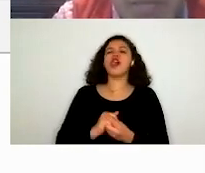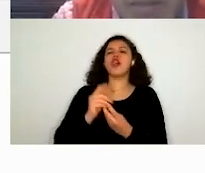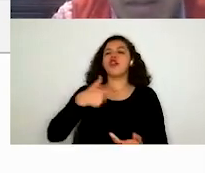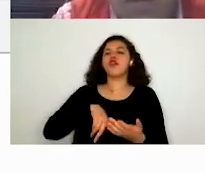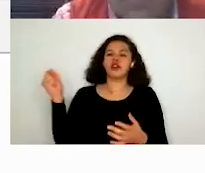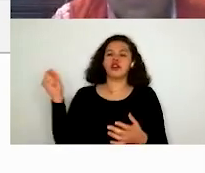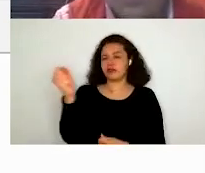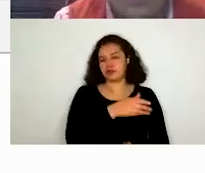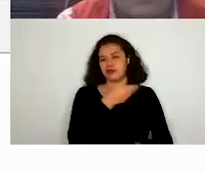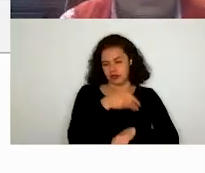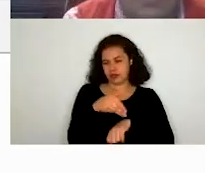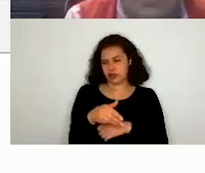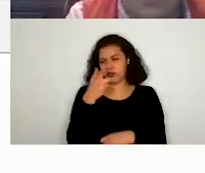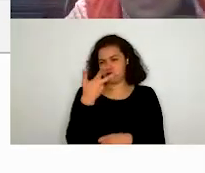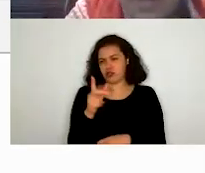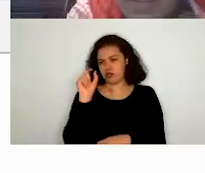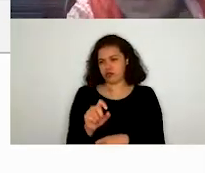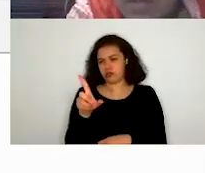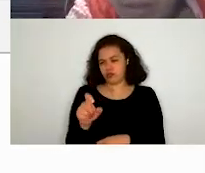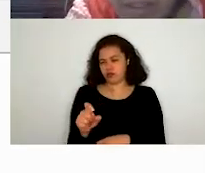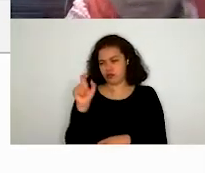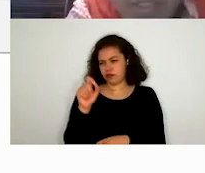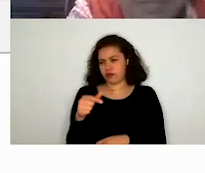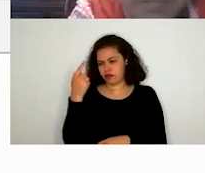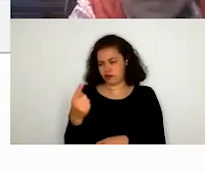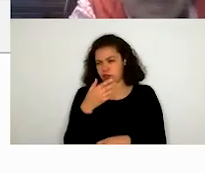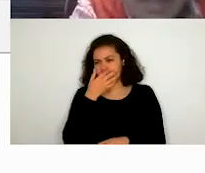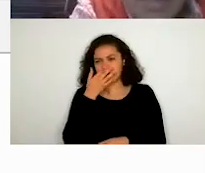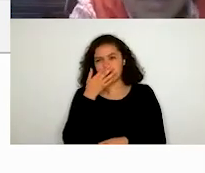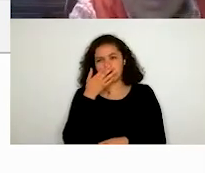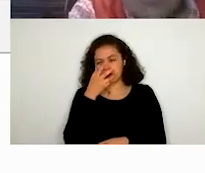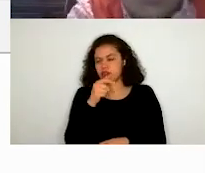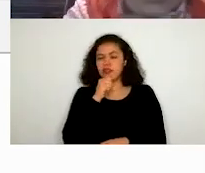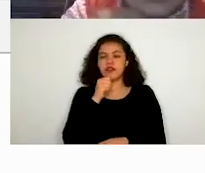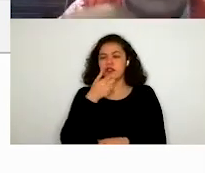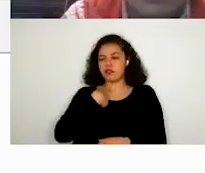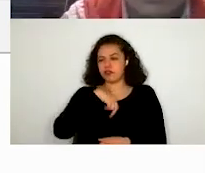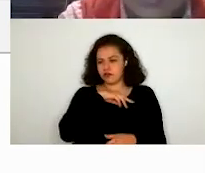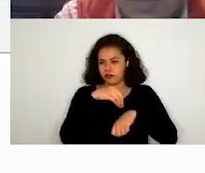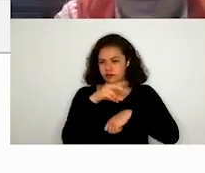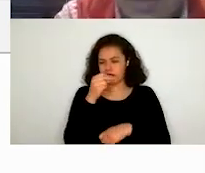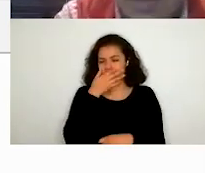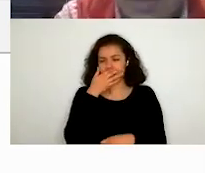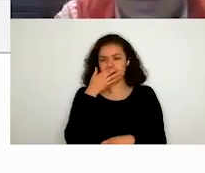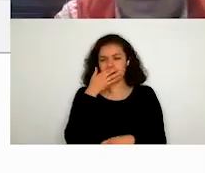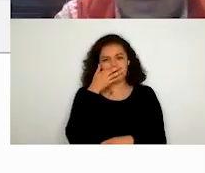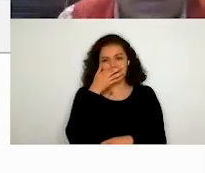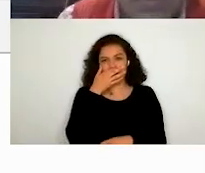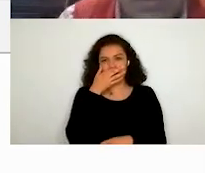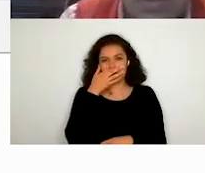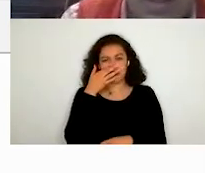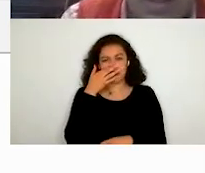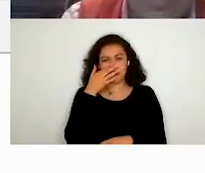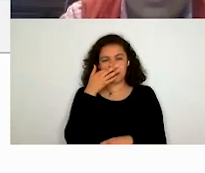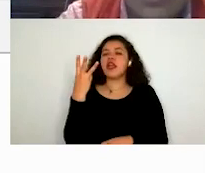el numeral 8.20.1. Todavía no llegamos ahí. Colocar al menos un extintor por cada 300